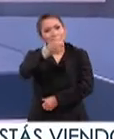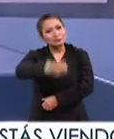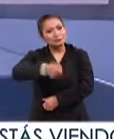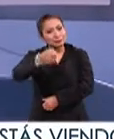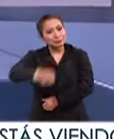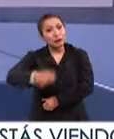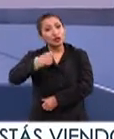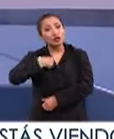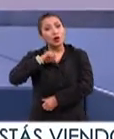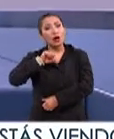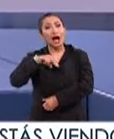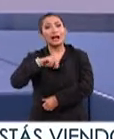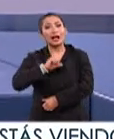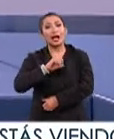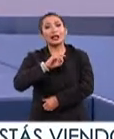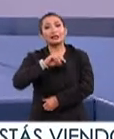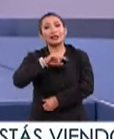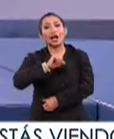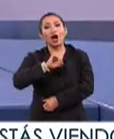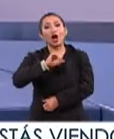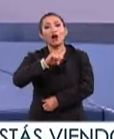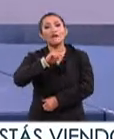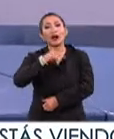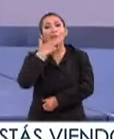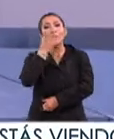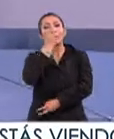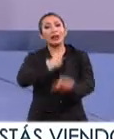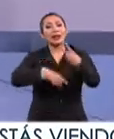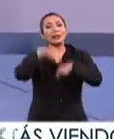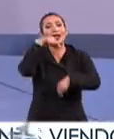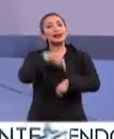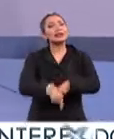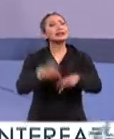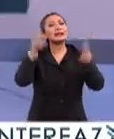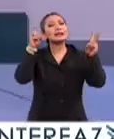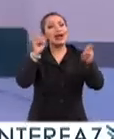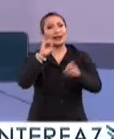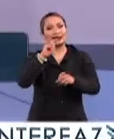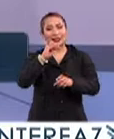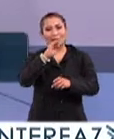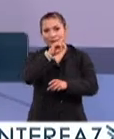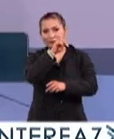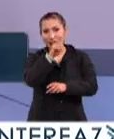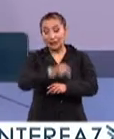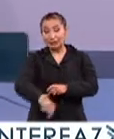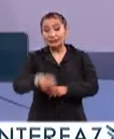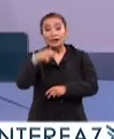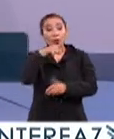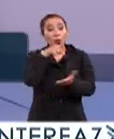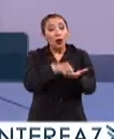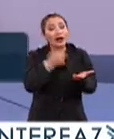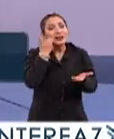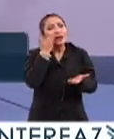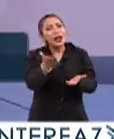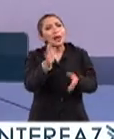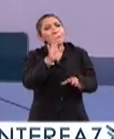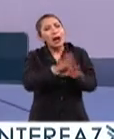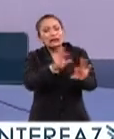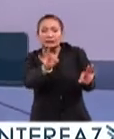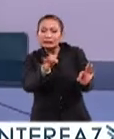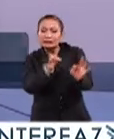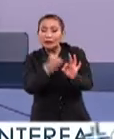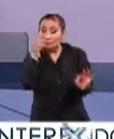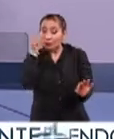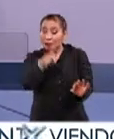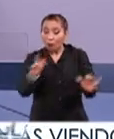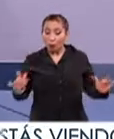saludarlos. Yo soy Ana Cristina Olvera y darles la bienvenida a esto que es Interfaz, el programa que pretende ser